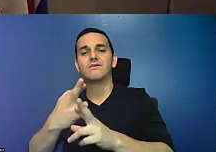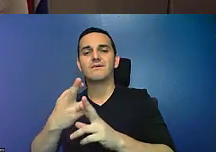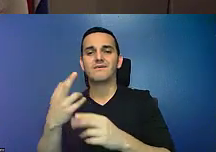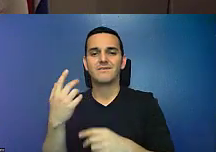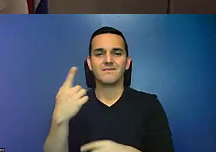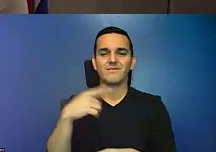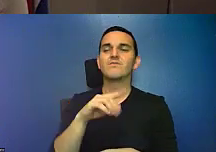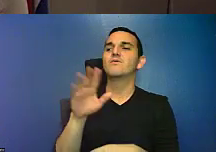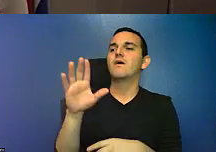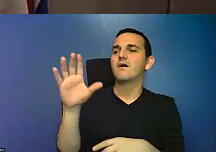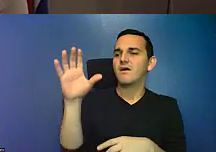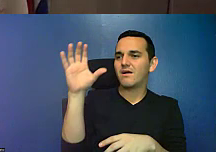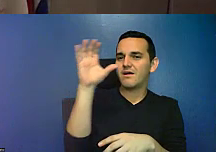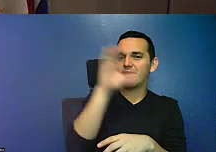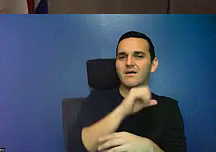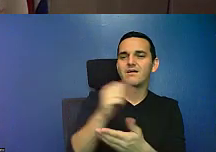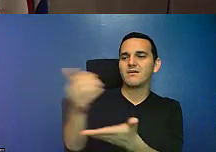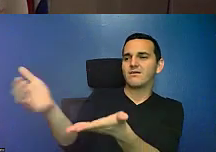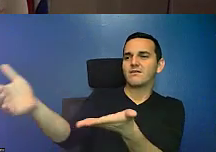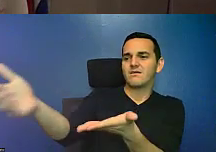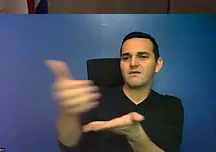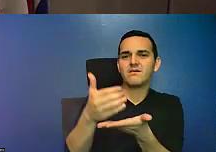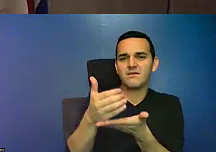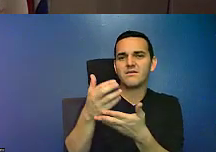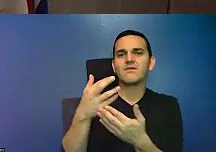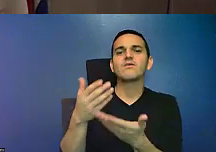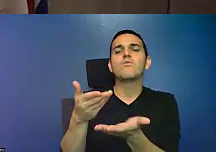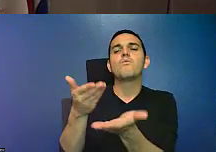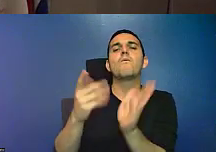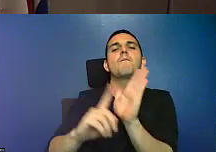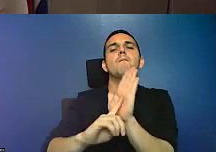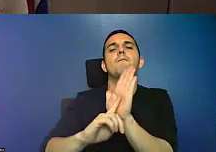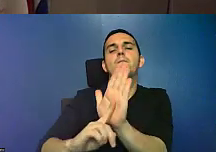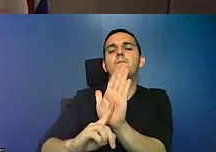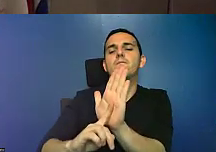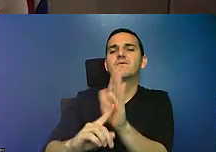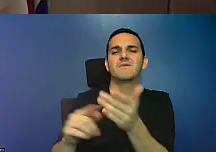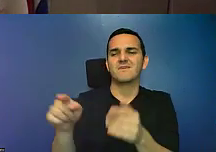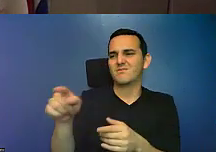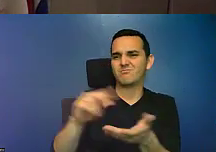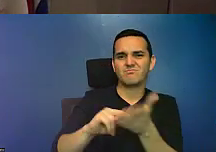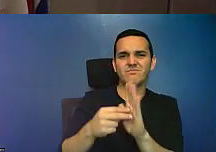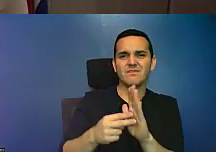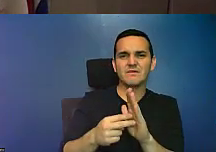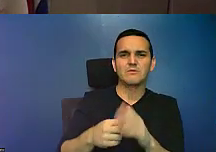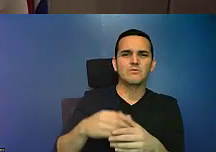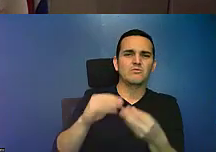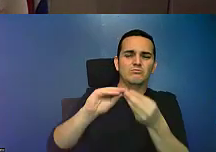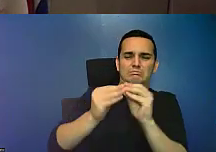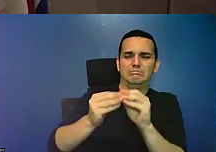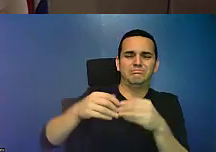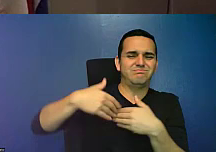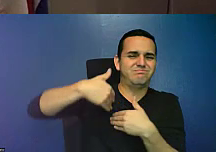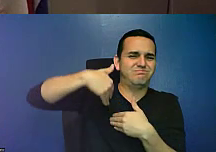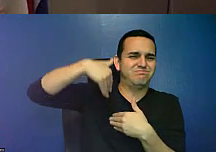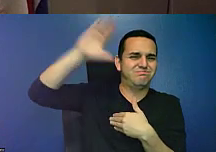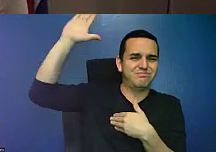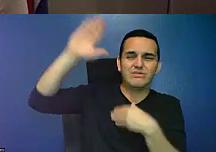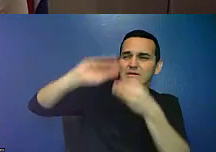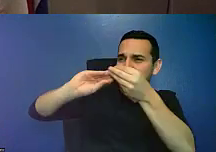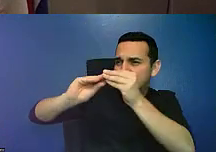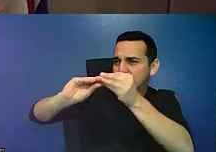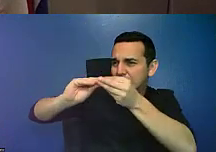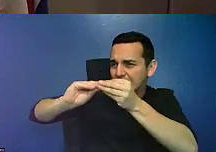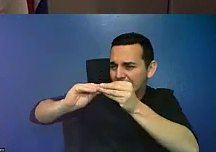son muestras. Este muestreo son cientos y cientos de datos que sirven para obtener un modelo de la planta, un modelo